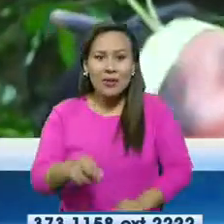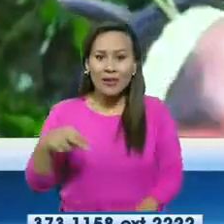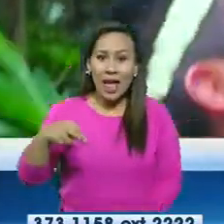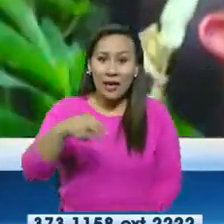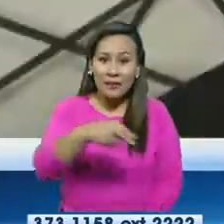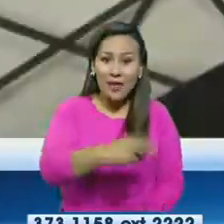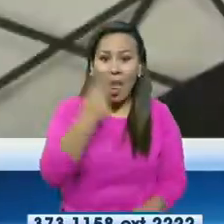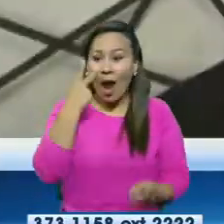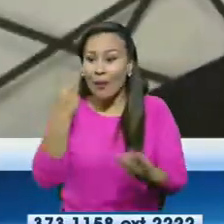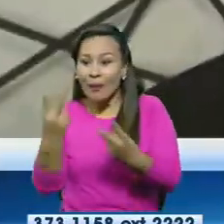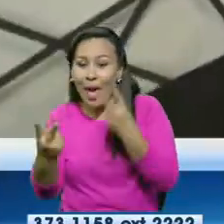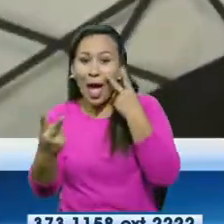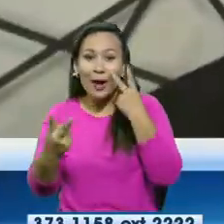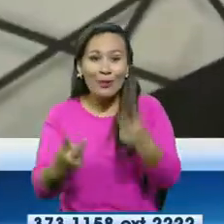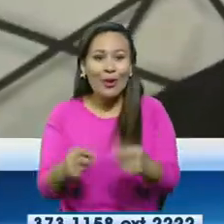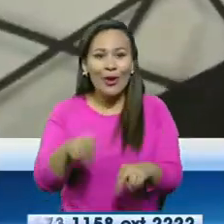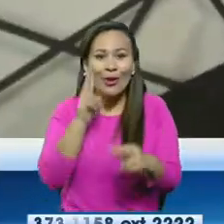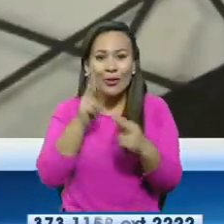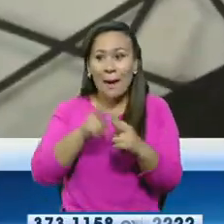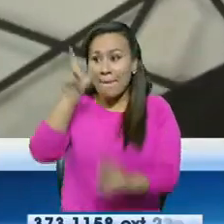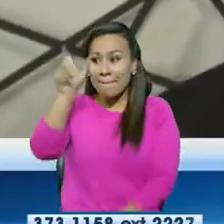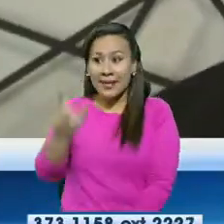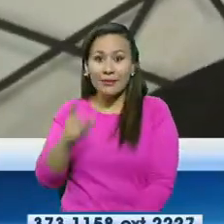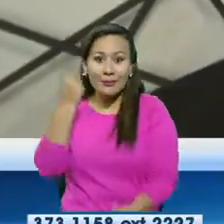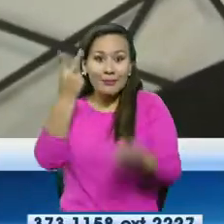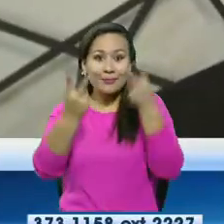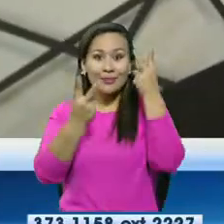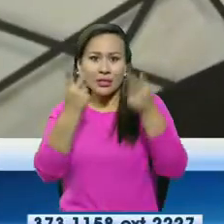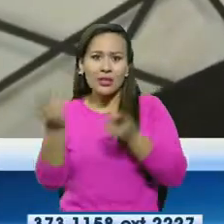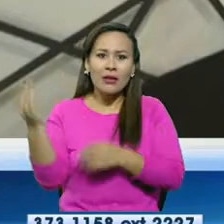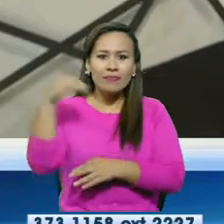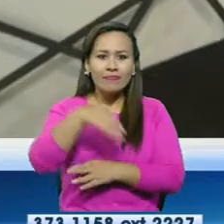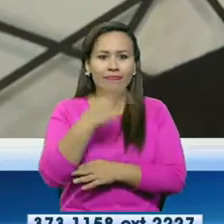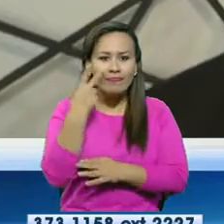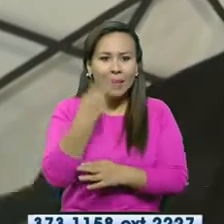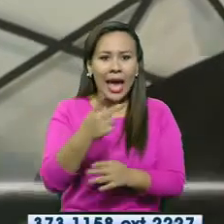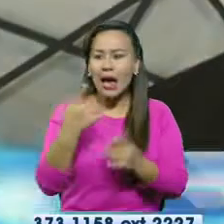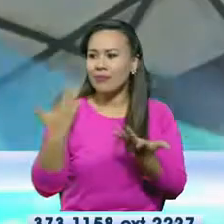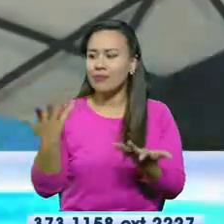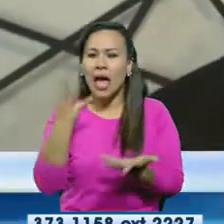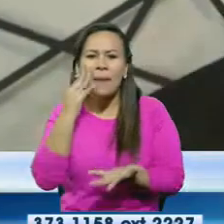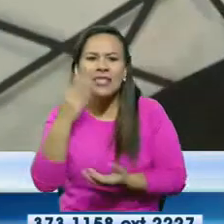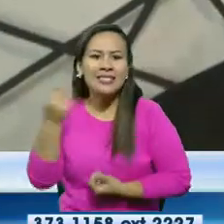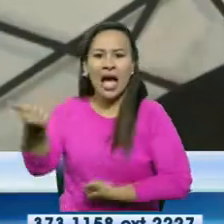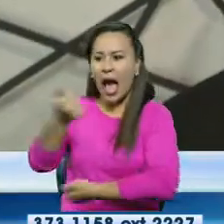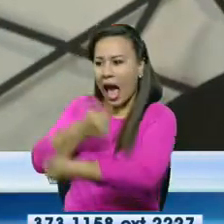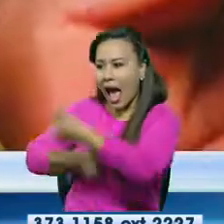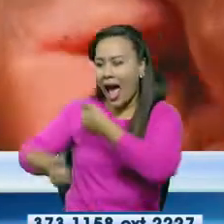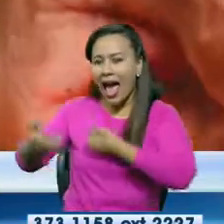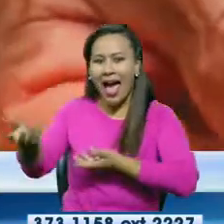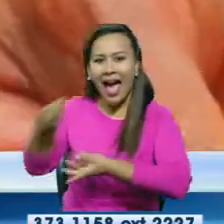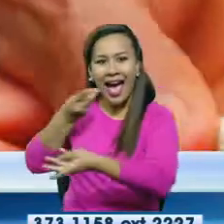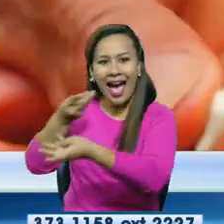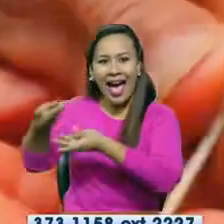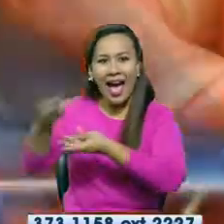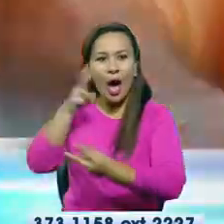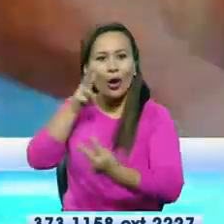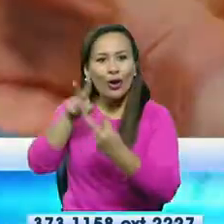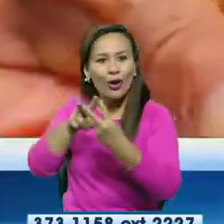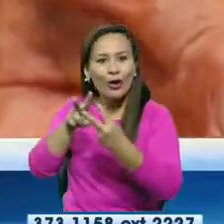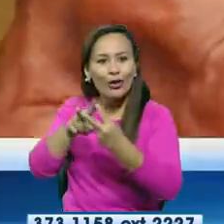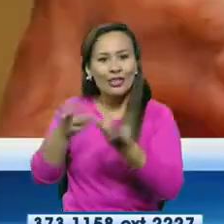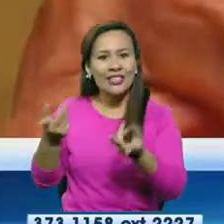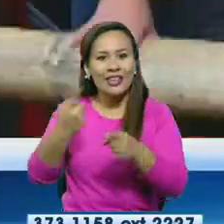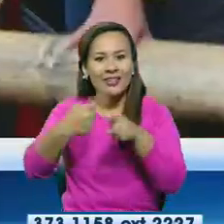realizar. El turista cuando llegue puede tener un intercambio de vivencia cultural con esta comunidad. A elaborar